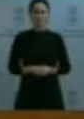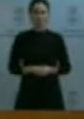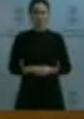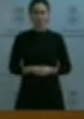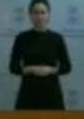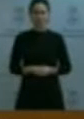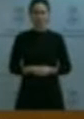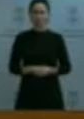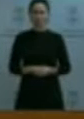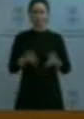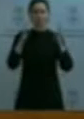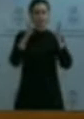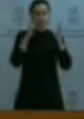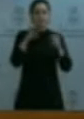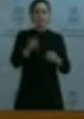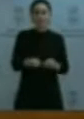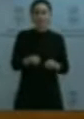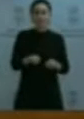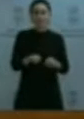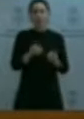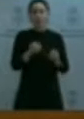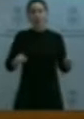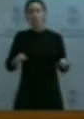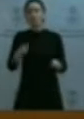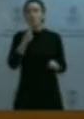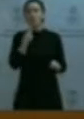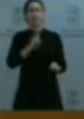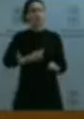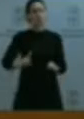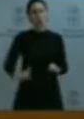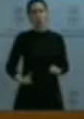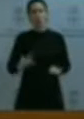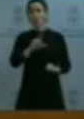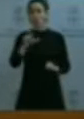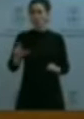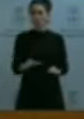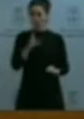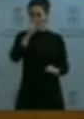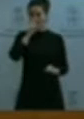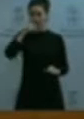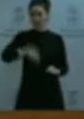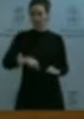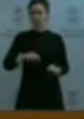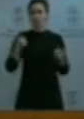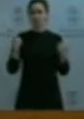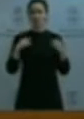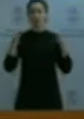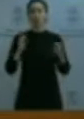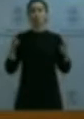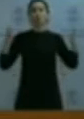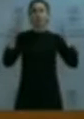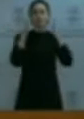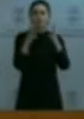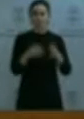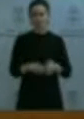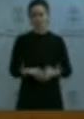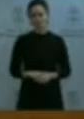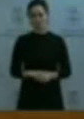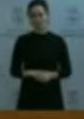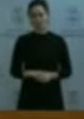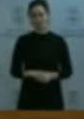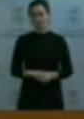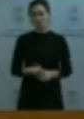ya en julio de este año se estaba dando asesoramiento para entablar conversaciones y convenios con